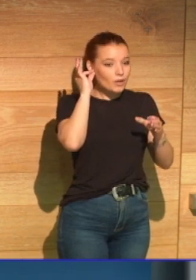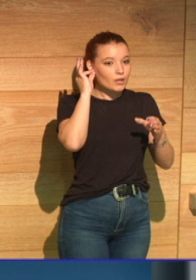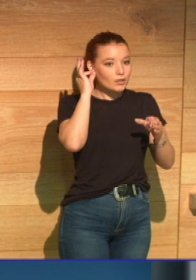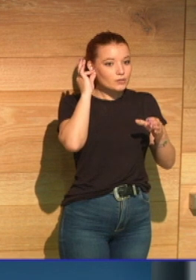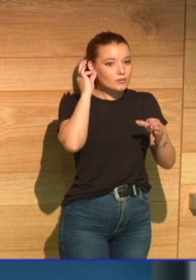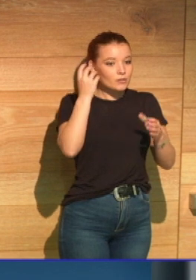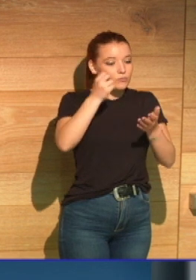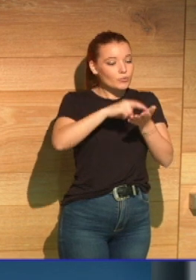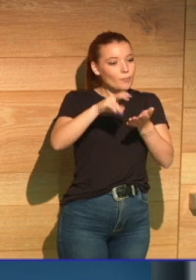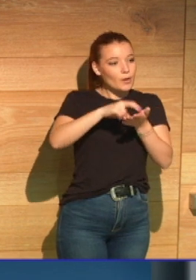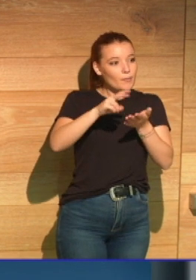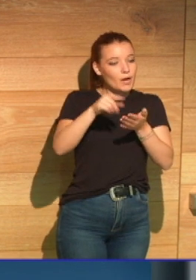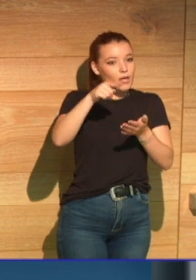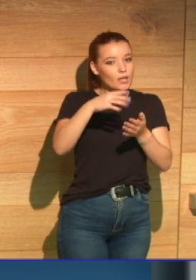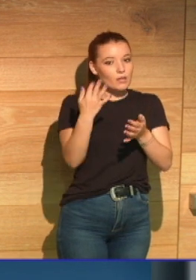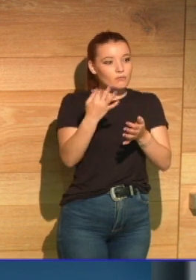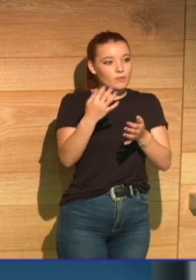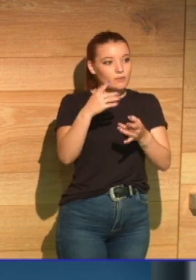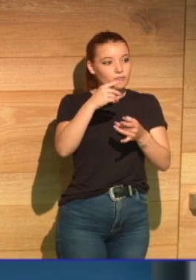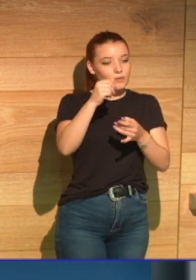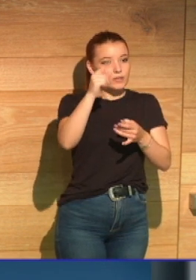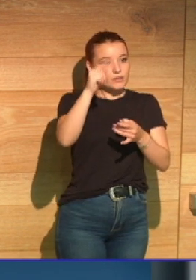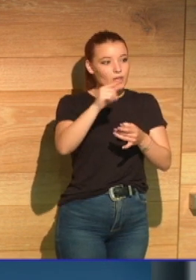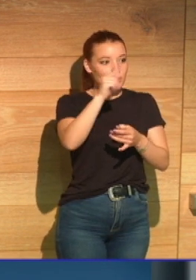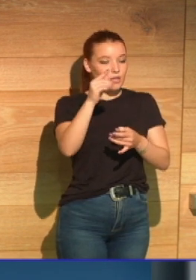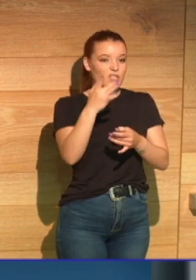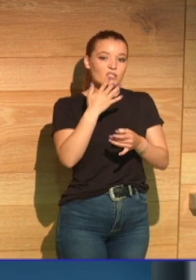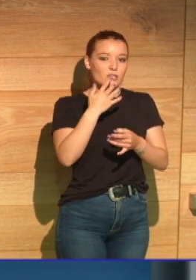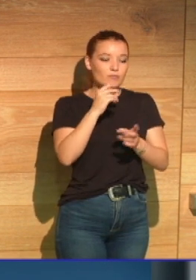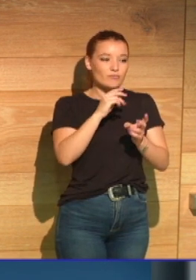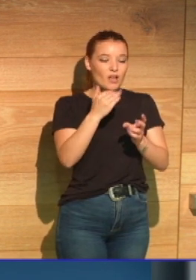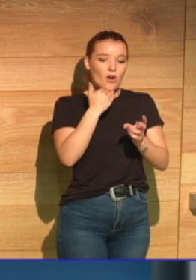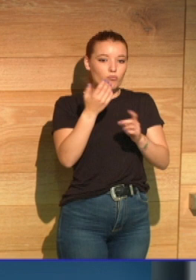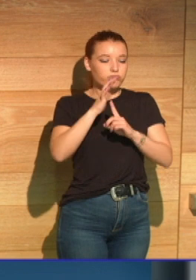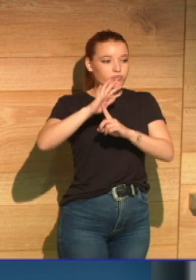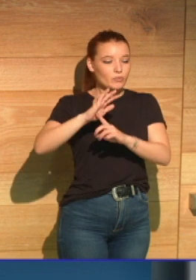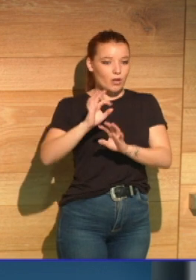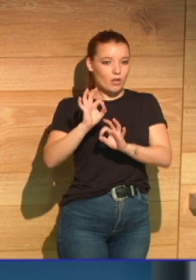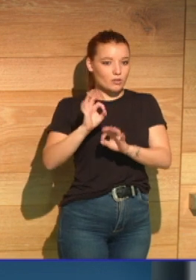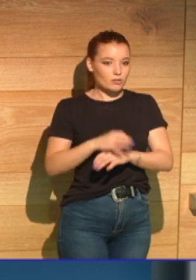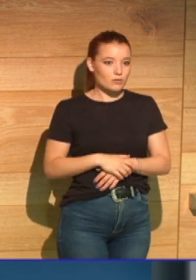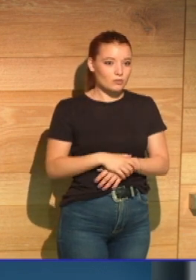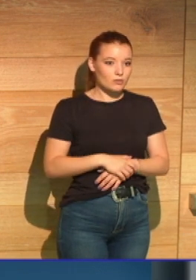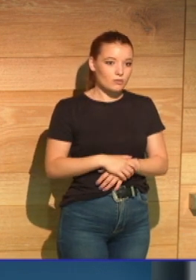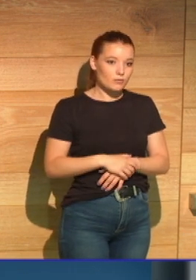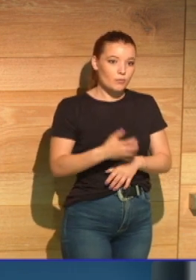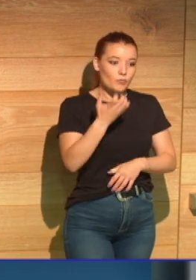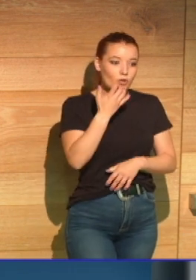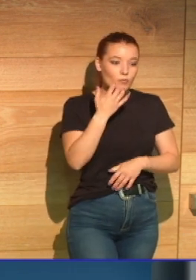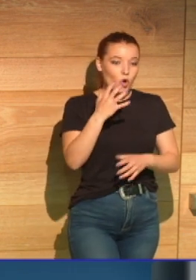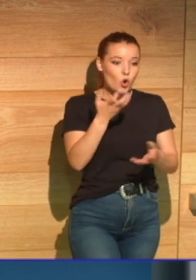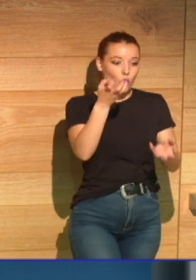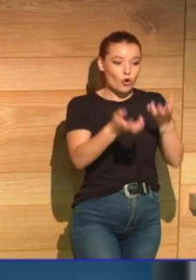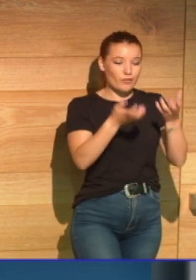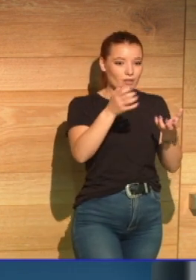no inclusión de género en el mismo texto del cedulario, y otros ejercicios muy potentes como tener una cocina en el corazón del museo y que esta